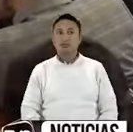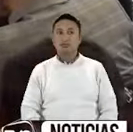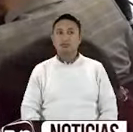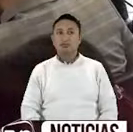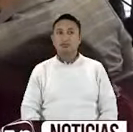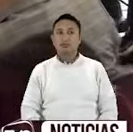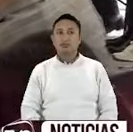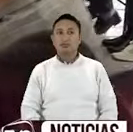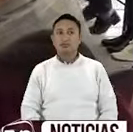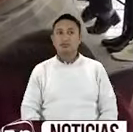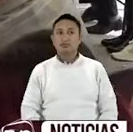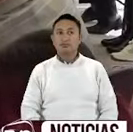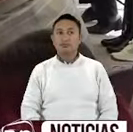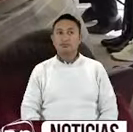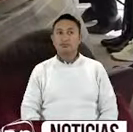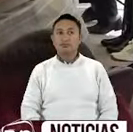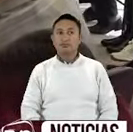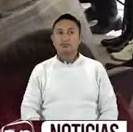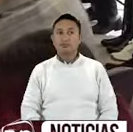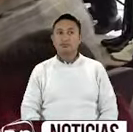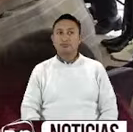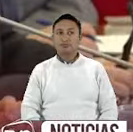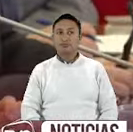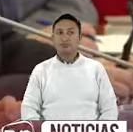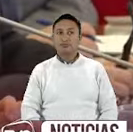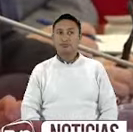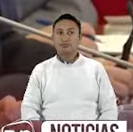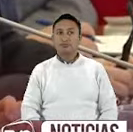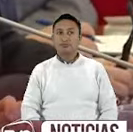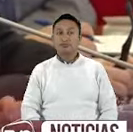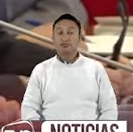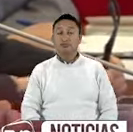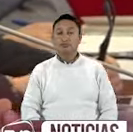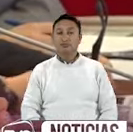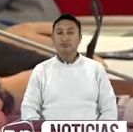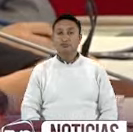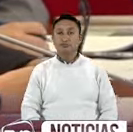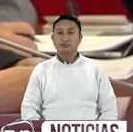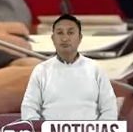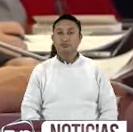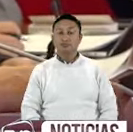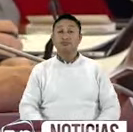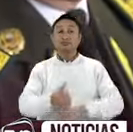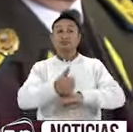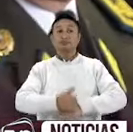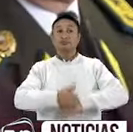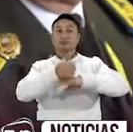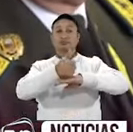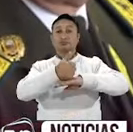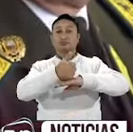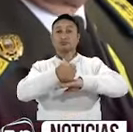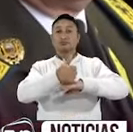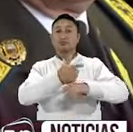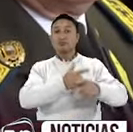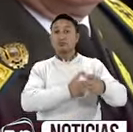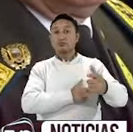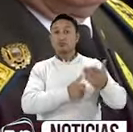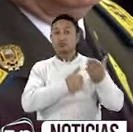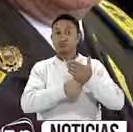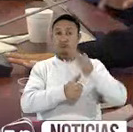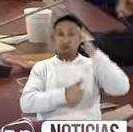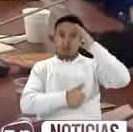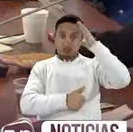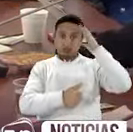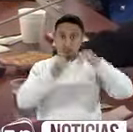El gobierno nacional no duda de la eficiencia del Plan Fénix. De hecho, las máximas autoridades del Ministerio del Interior